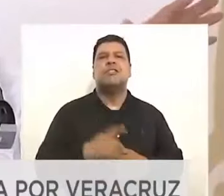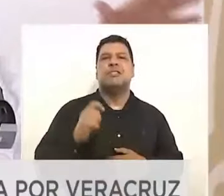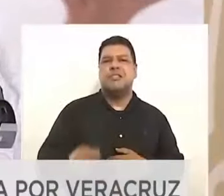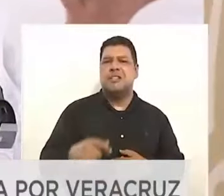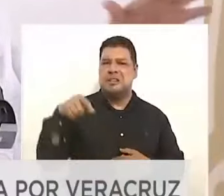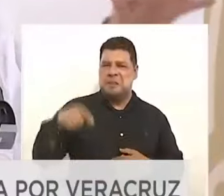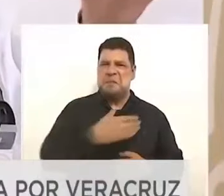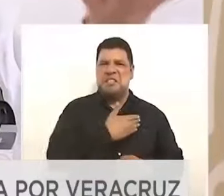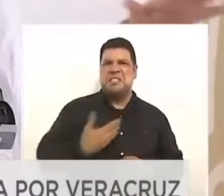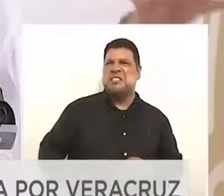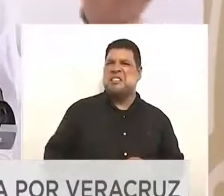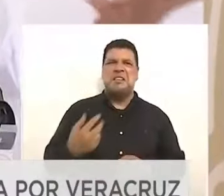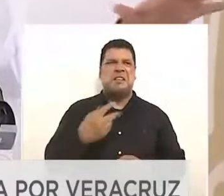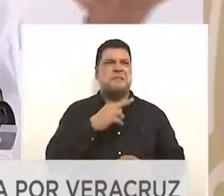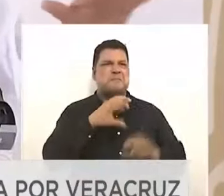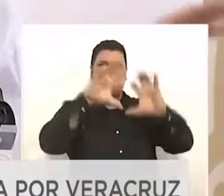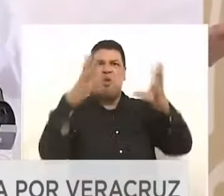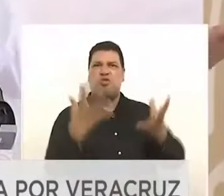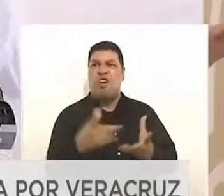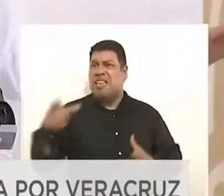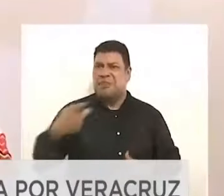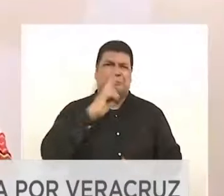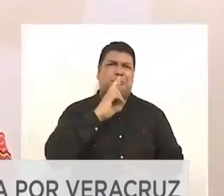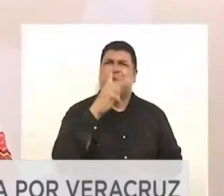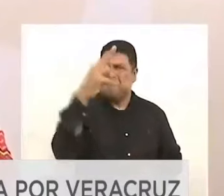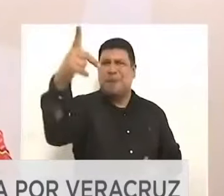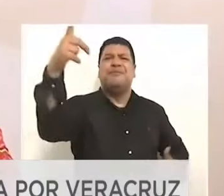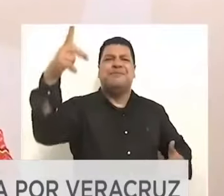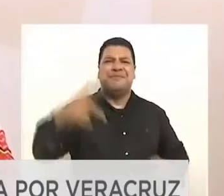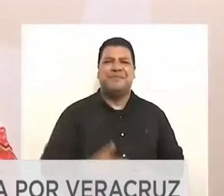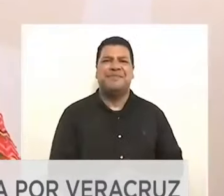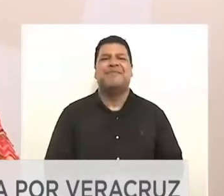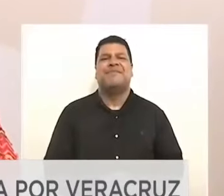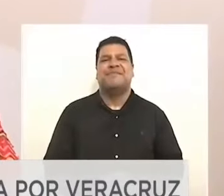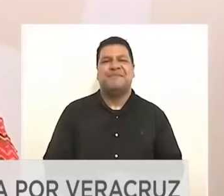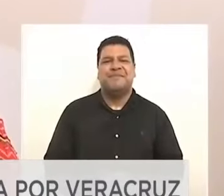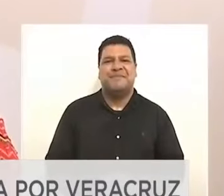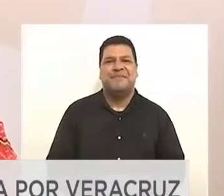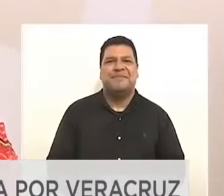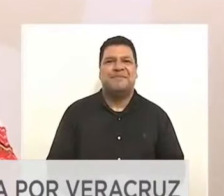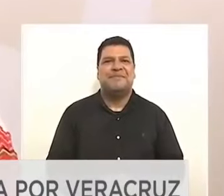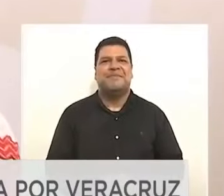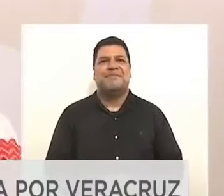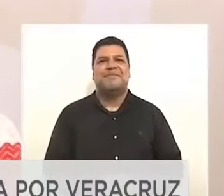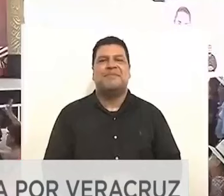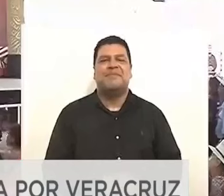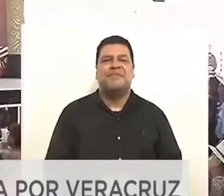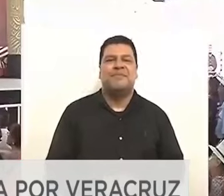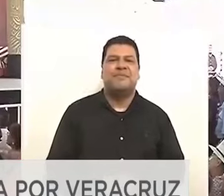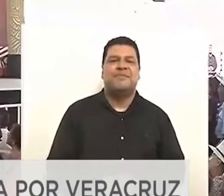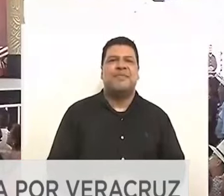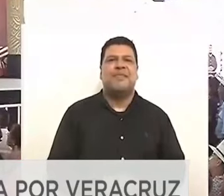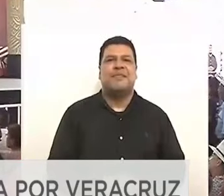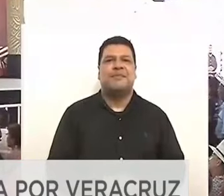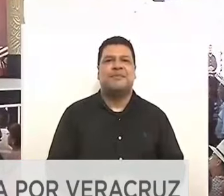Bueno, pues así las cosas este fin de semana. El presidente López Obrador elogió así, de esa manera, a Claudia